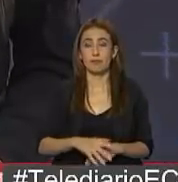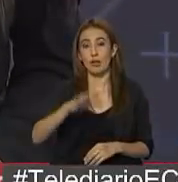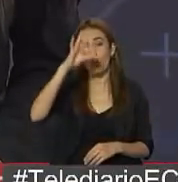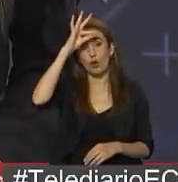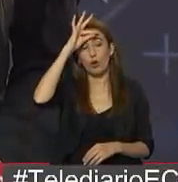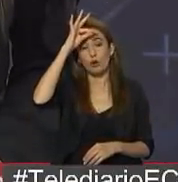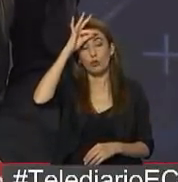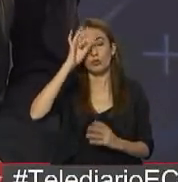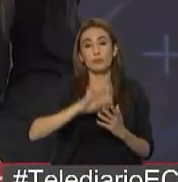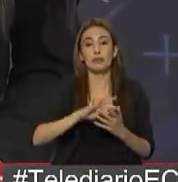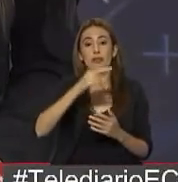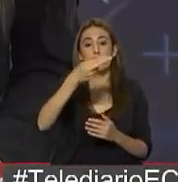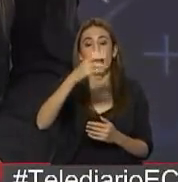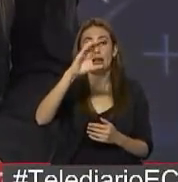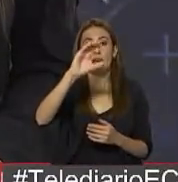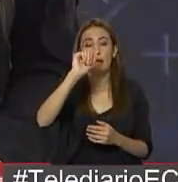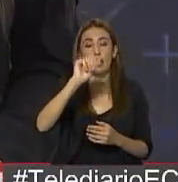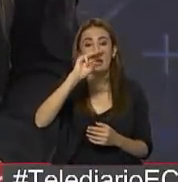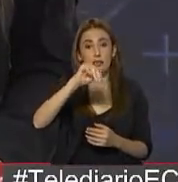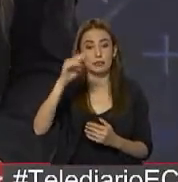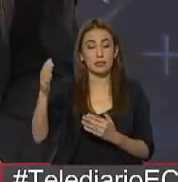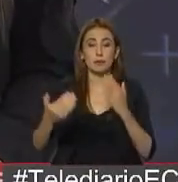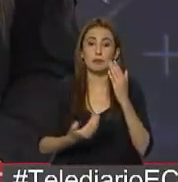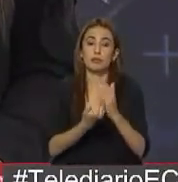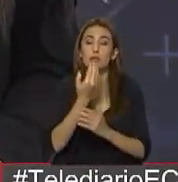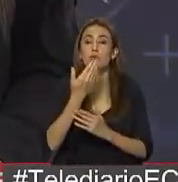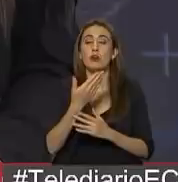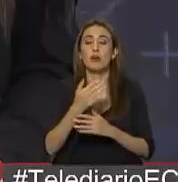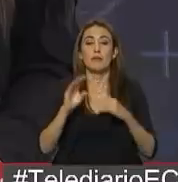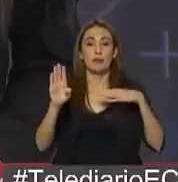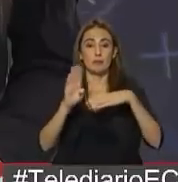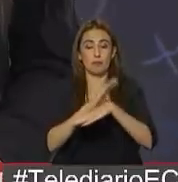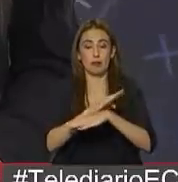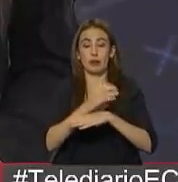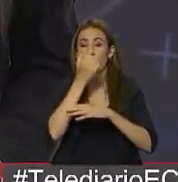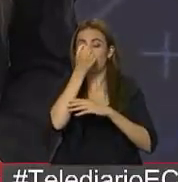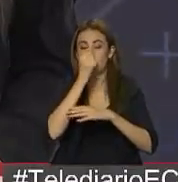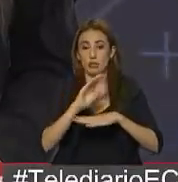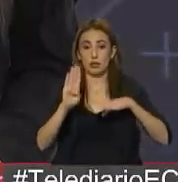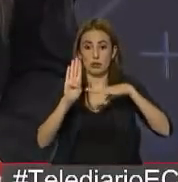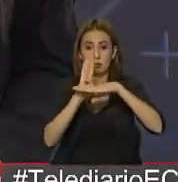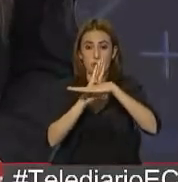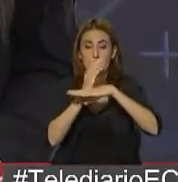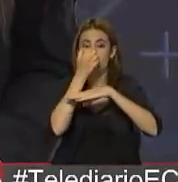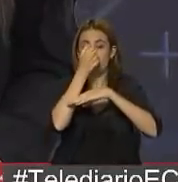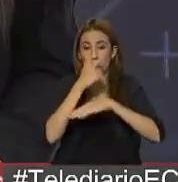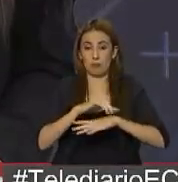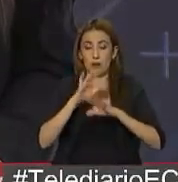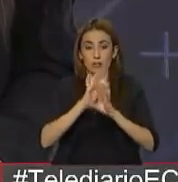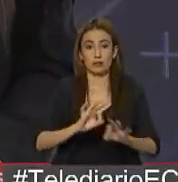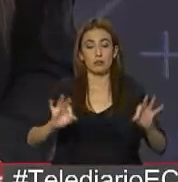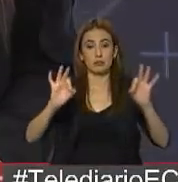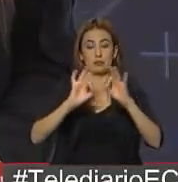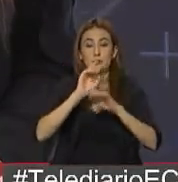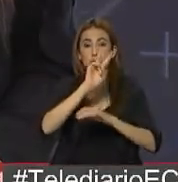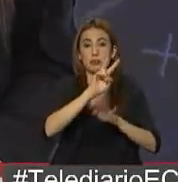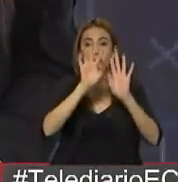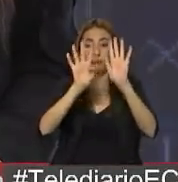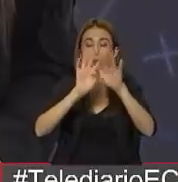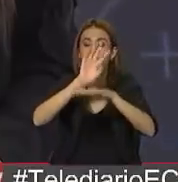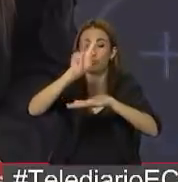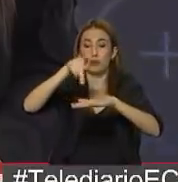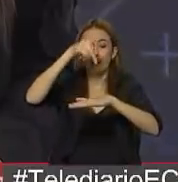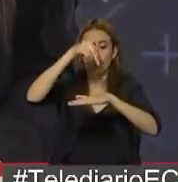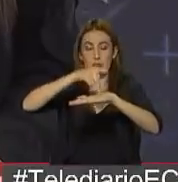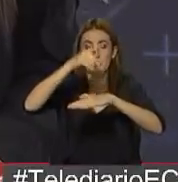Andrade Marín en Quito implementó nuevos mecanismos para abastecer su banco de sangre. Esta casa de salud cuenta con 29 profesionales en el laboratorio